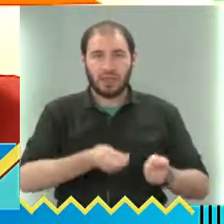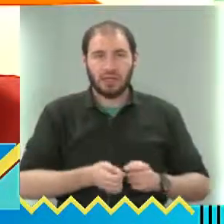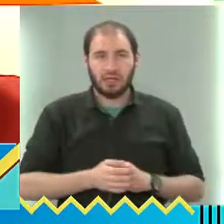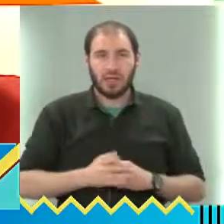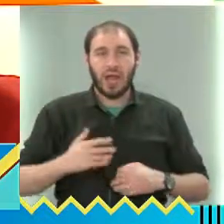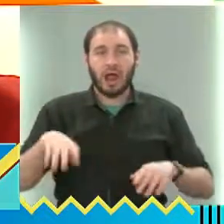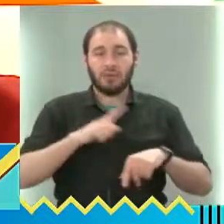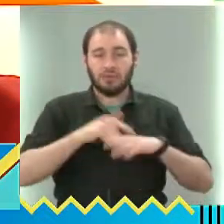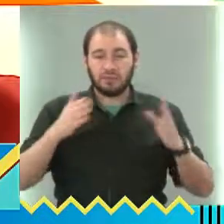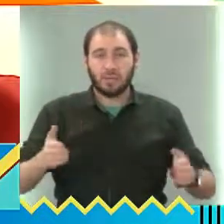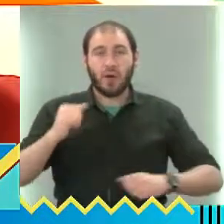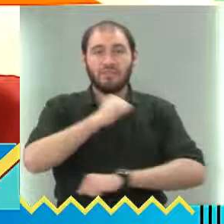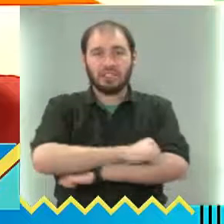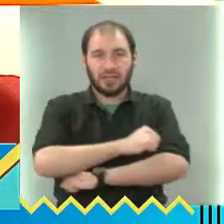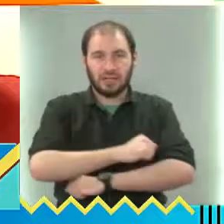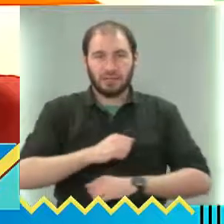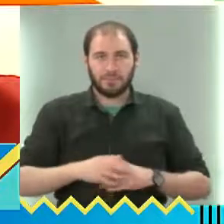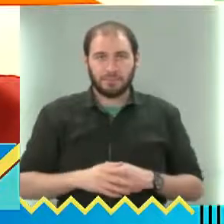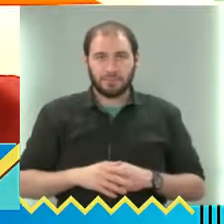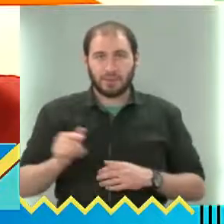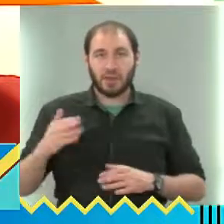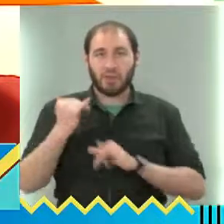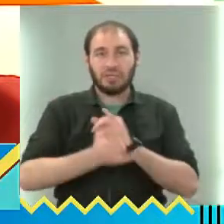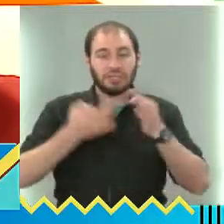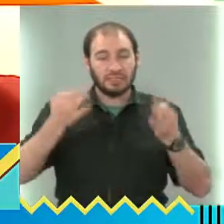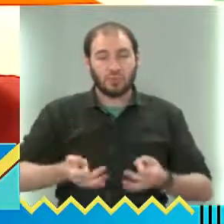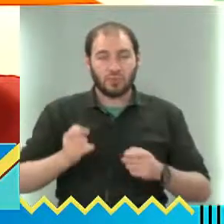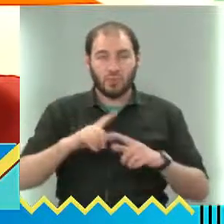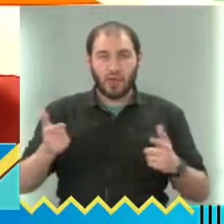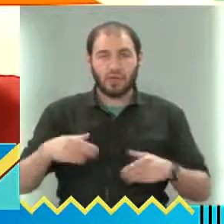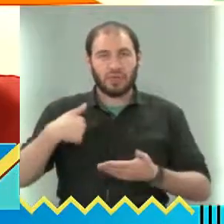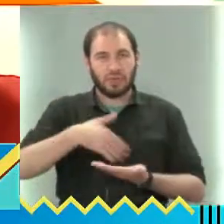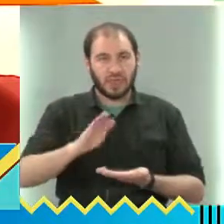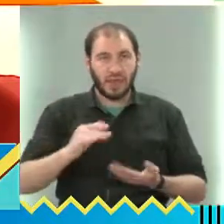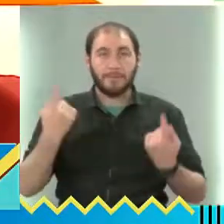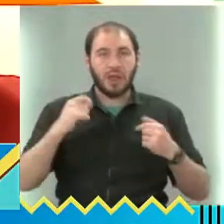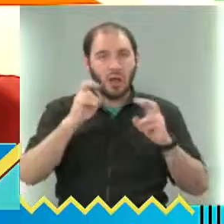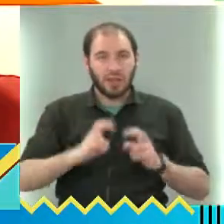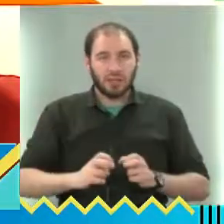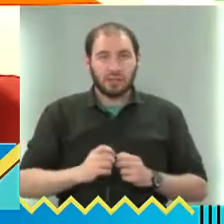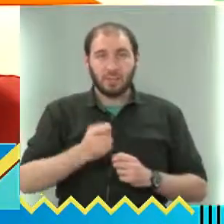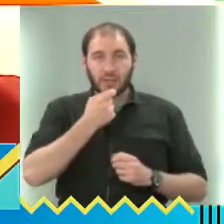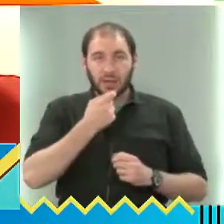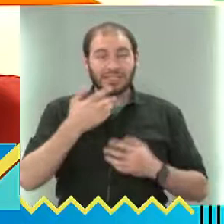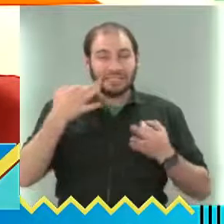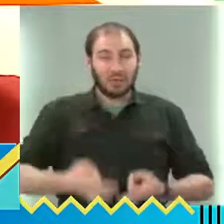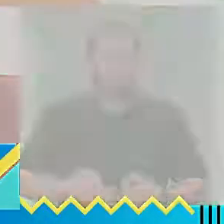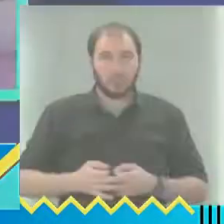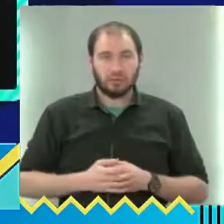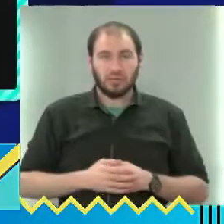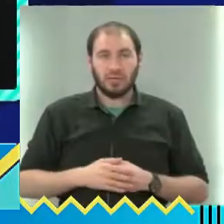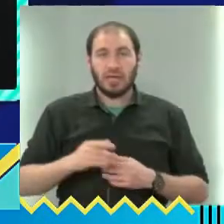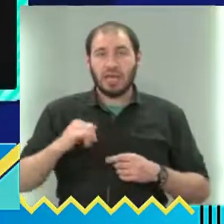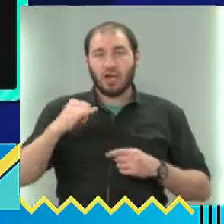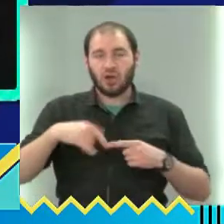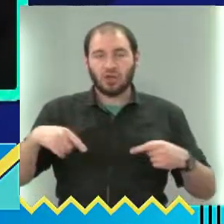estar en un periodo de ventana, como él dice que no es segura, se descarta, pero se analiza. Y en caso de que sea segura y que la serología,